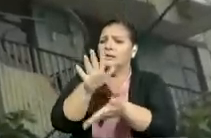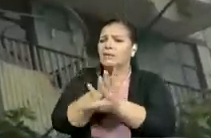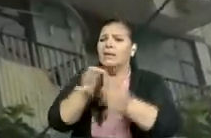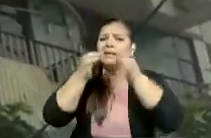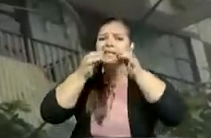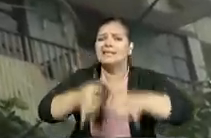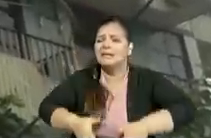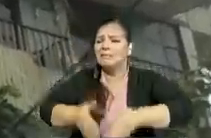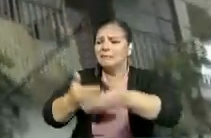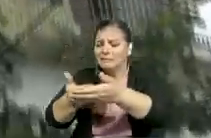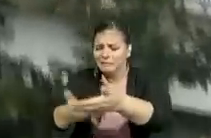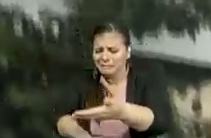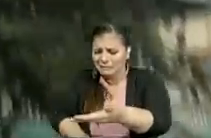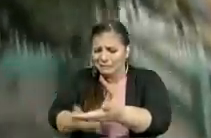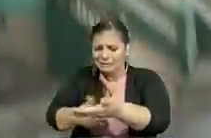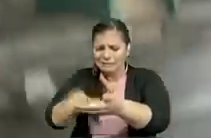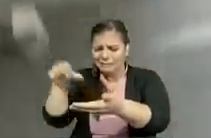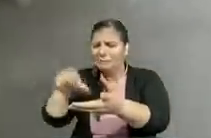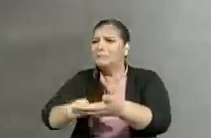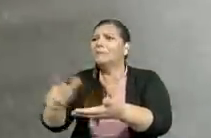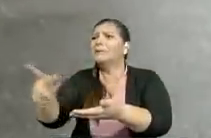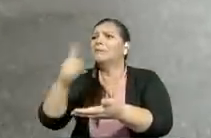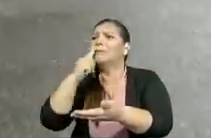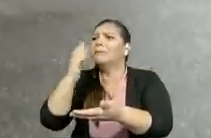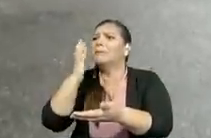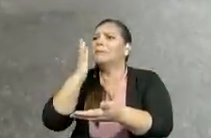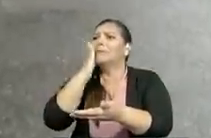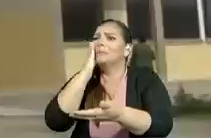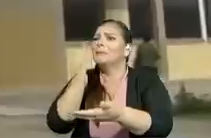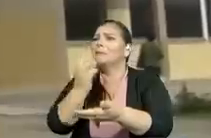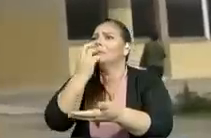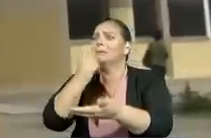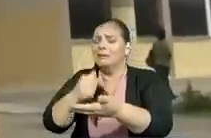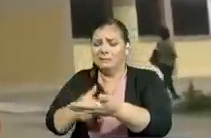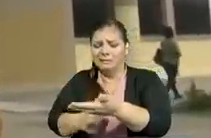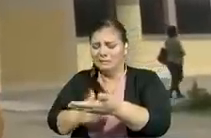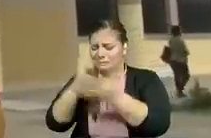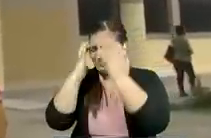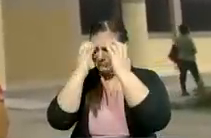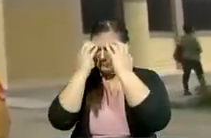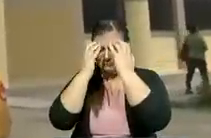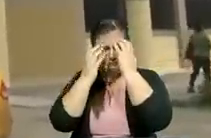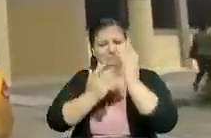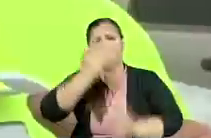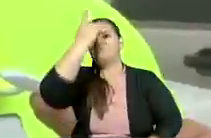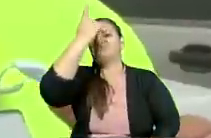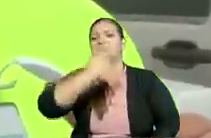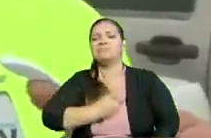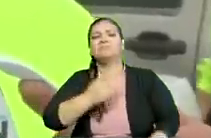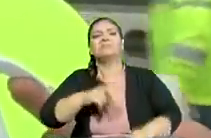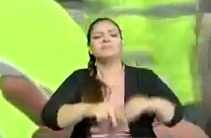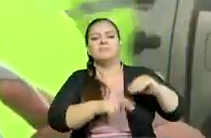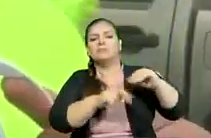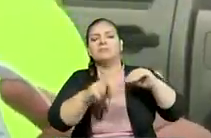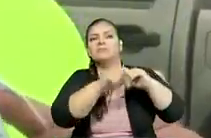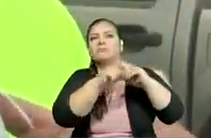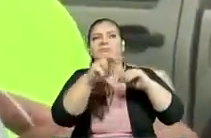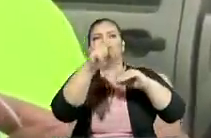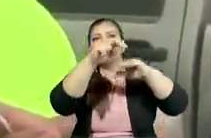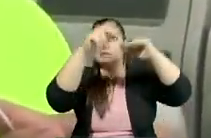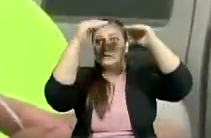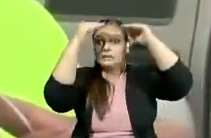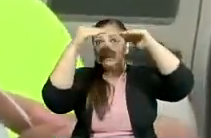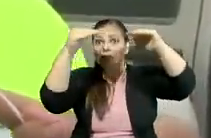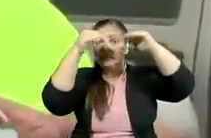antes de la medianoche del miércoles. El infante fue auxiliado por personal del Cuerpo de Bomberos y trasladado de urgencia hasta una